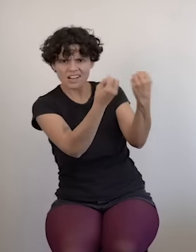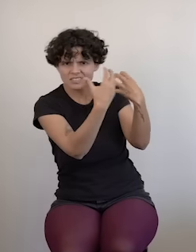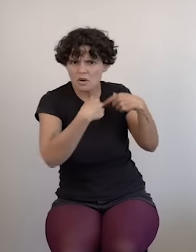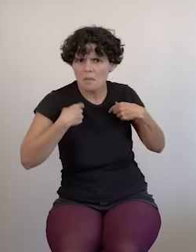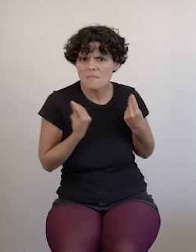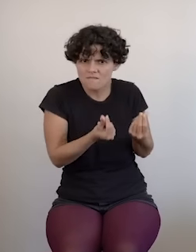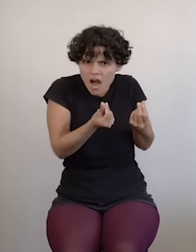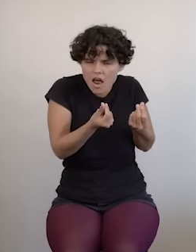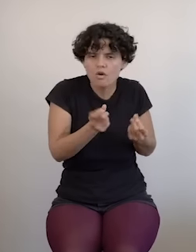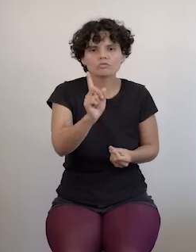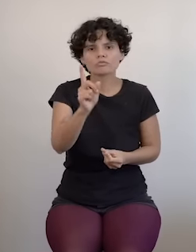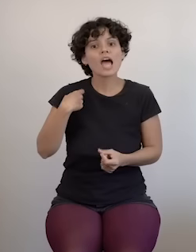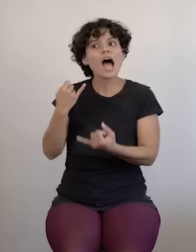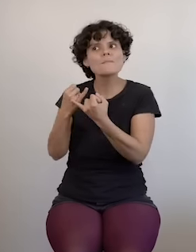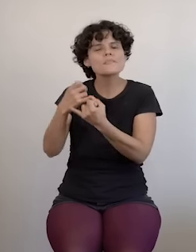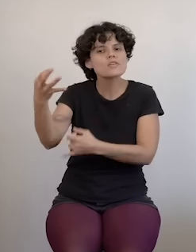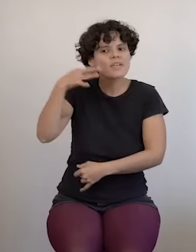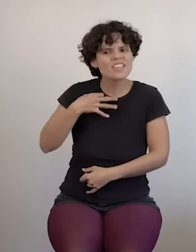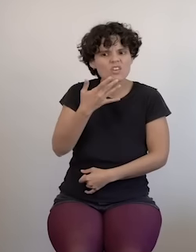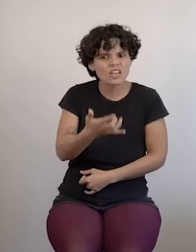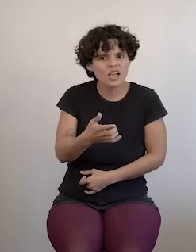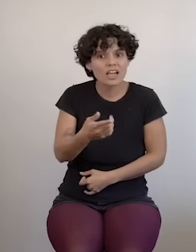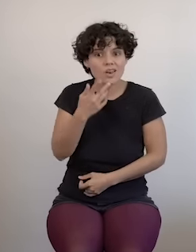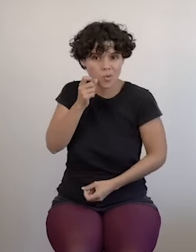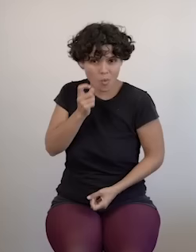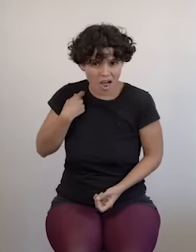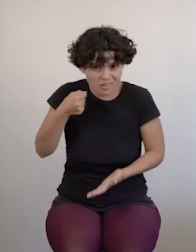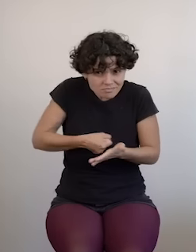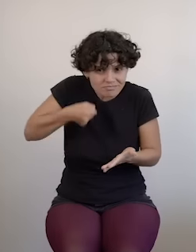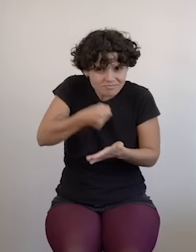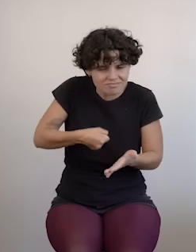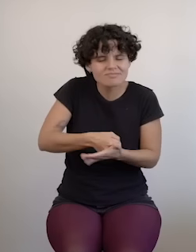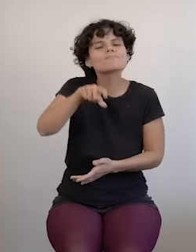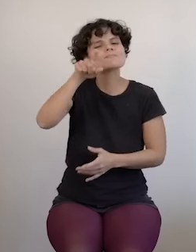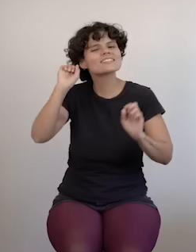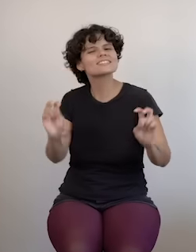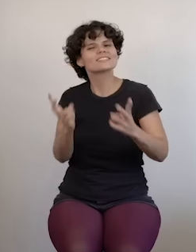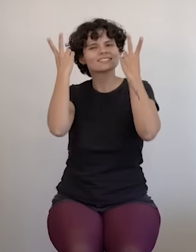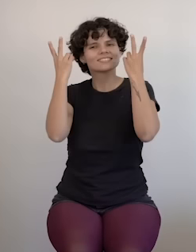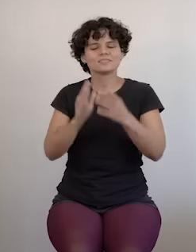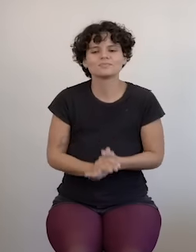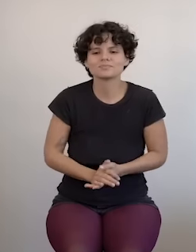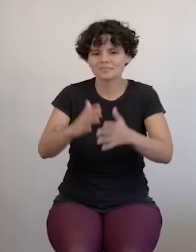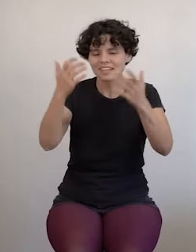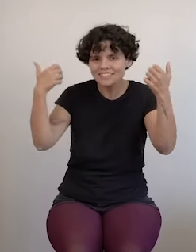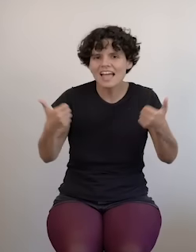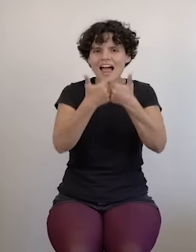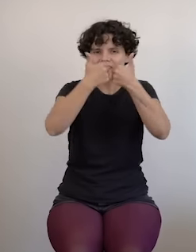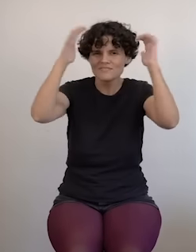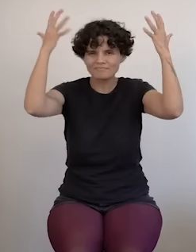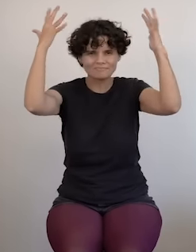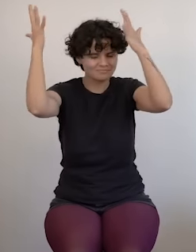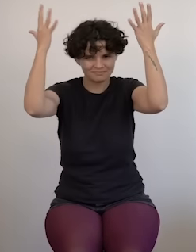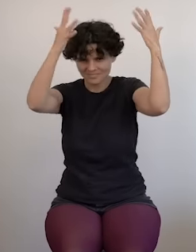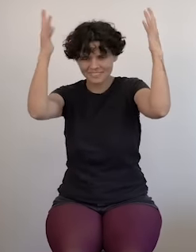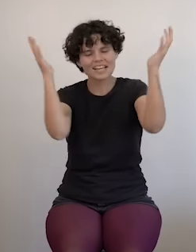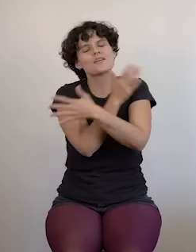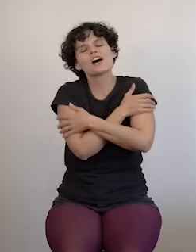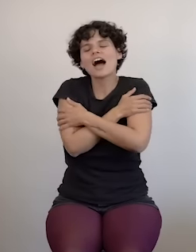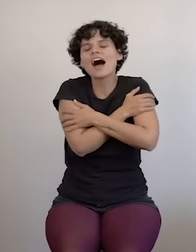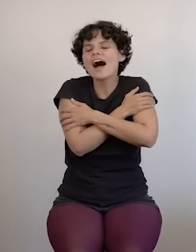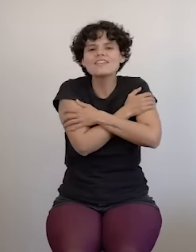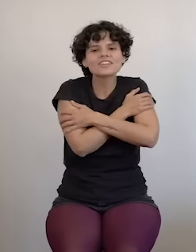gente nunca me enseñó los valores, pero un amigo me dijo, los que ganan son los luchadores. Salud por eso. Un aplauso a todos los